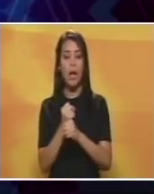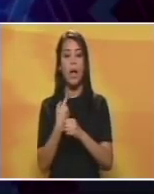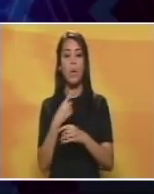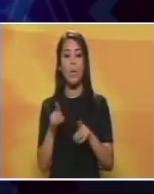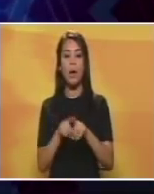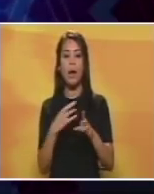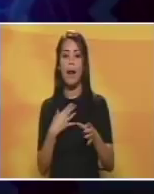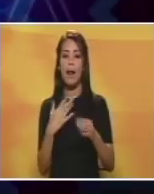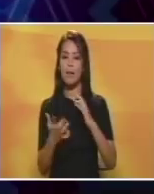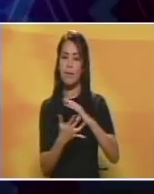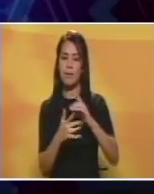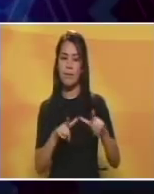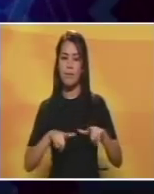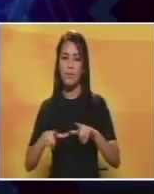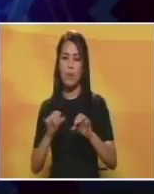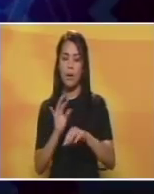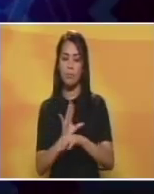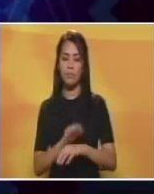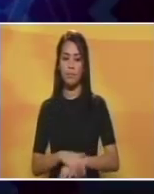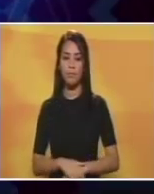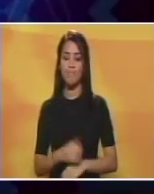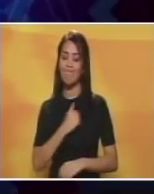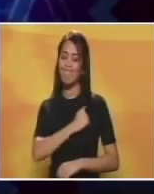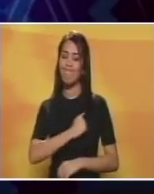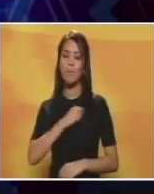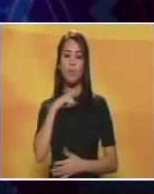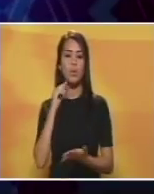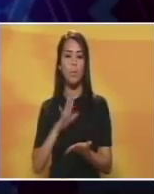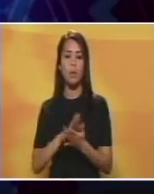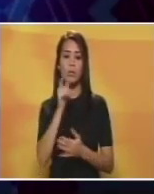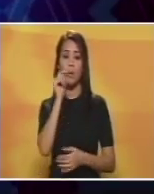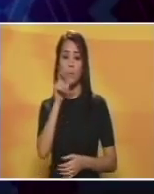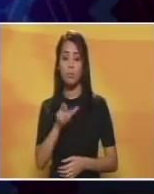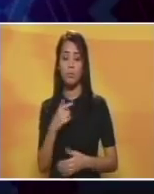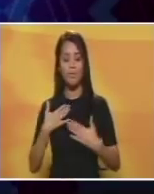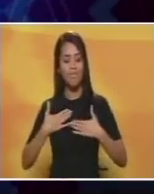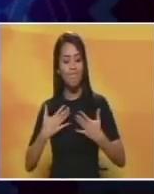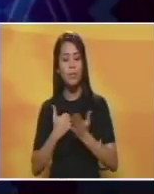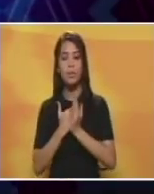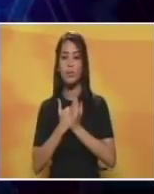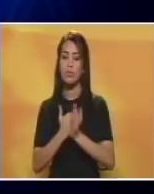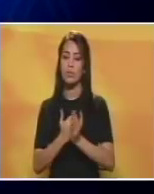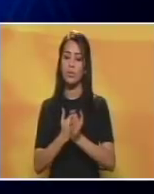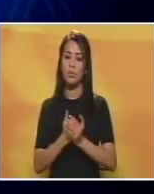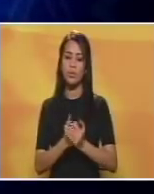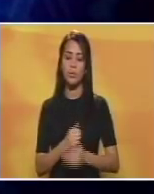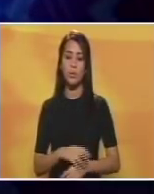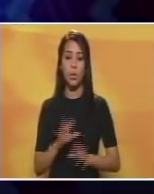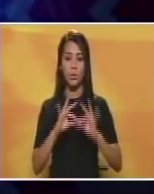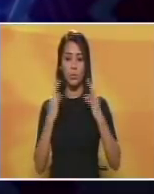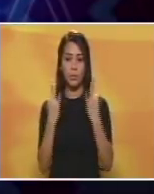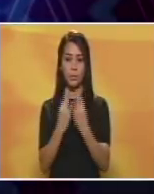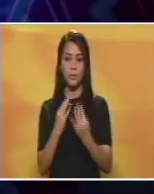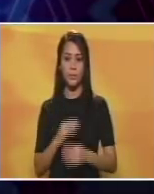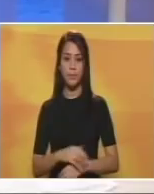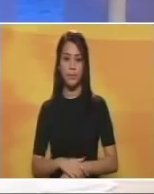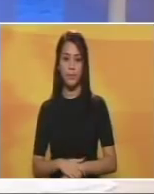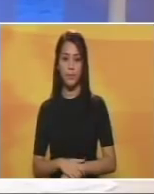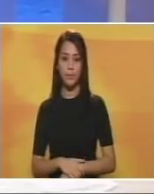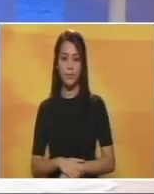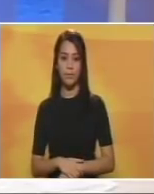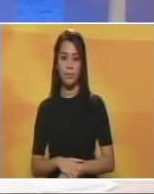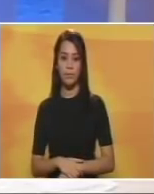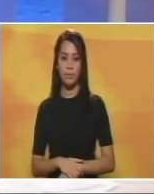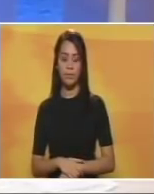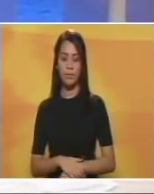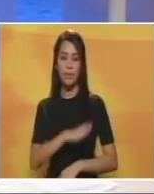planta. En la misiva, la estatal petrolera lamentó la muerte de Morillo y expresó su solidaridad con sus familiares.